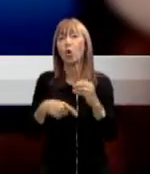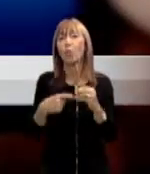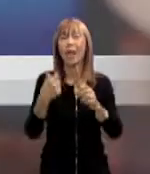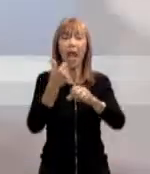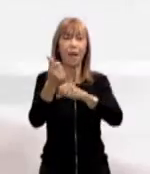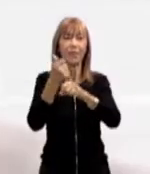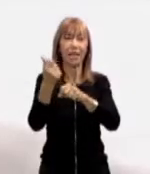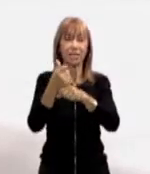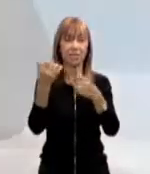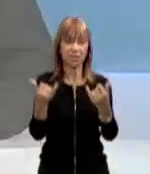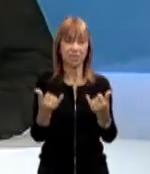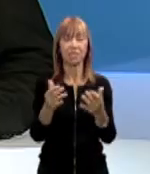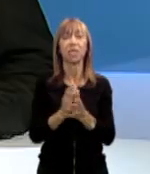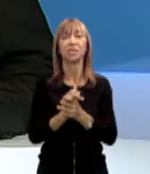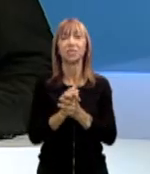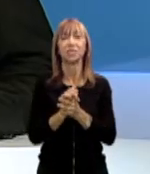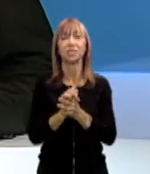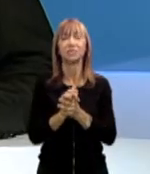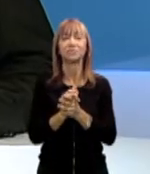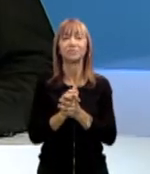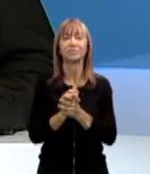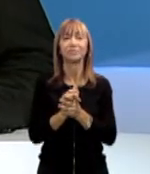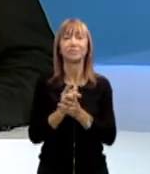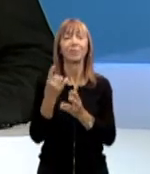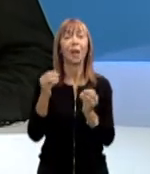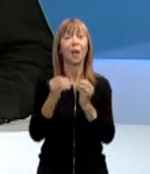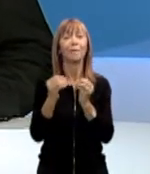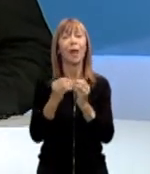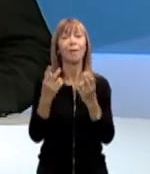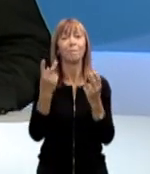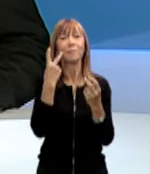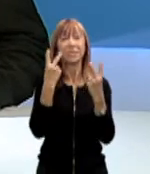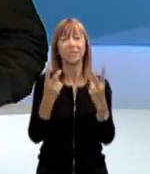amenazas existentes. Para ver estas y otras noticias, visite